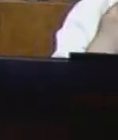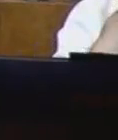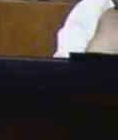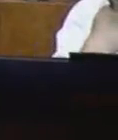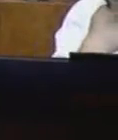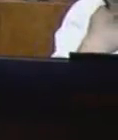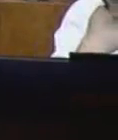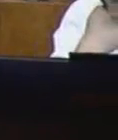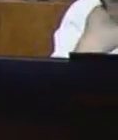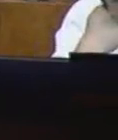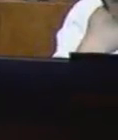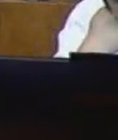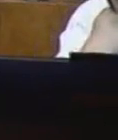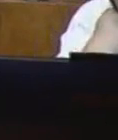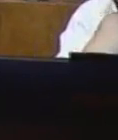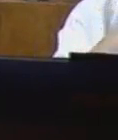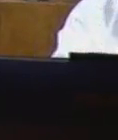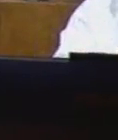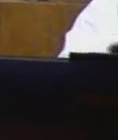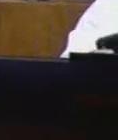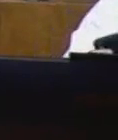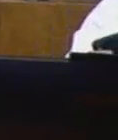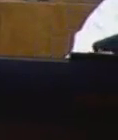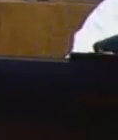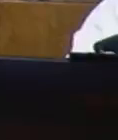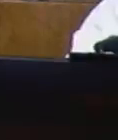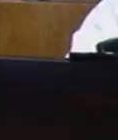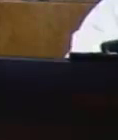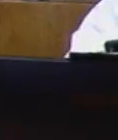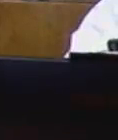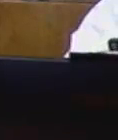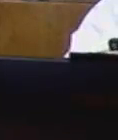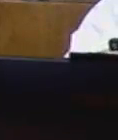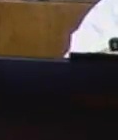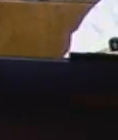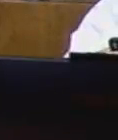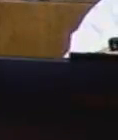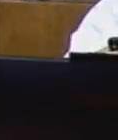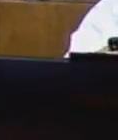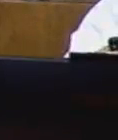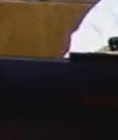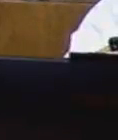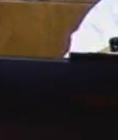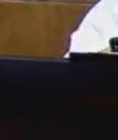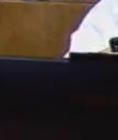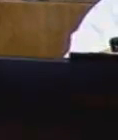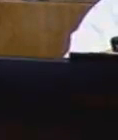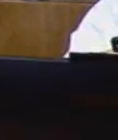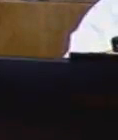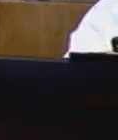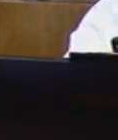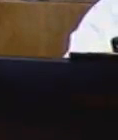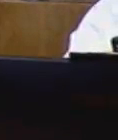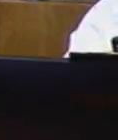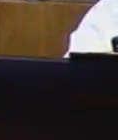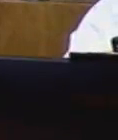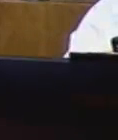El Senado, la verdad es que hizo pocas cosas, pero hizo una significativa, que